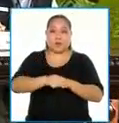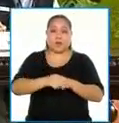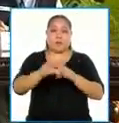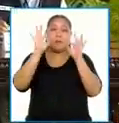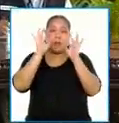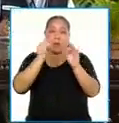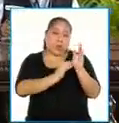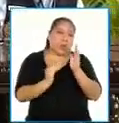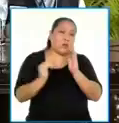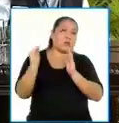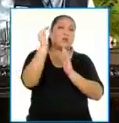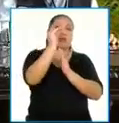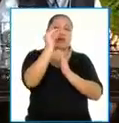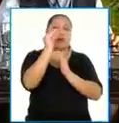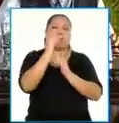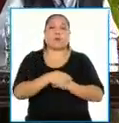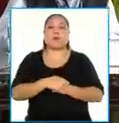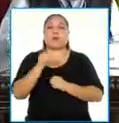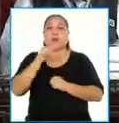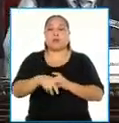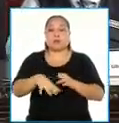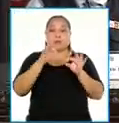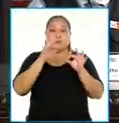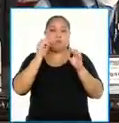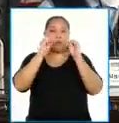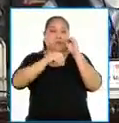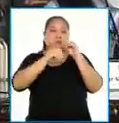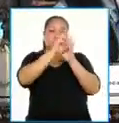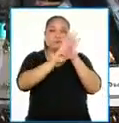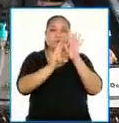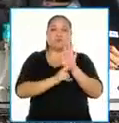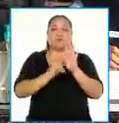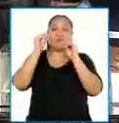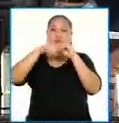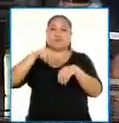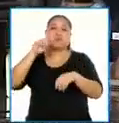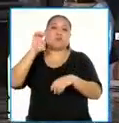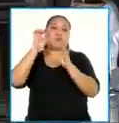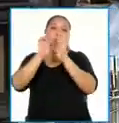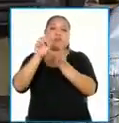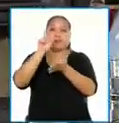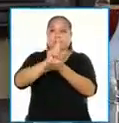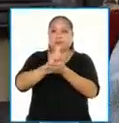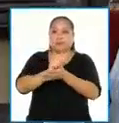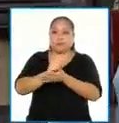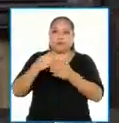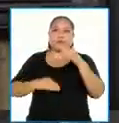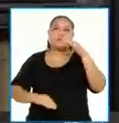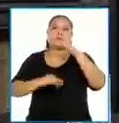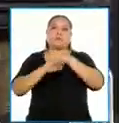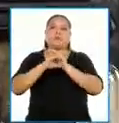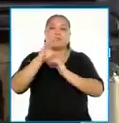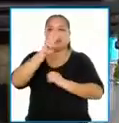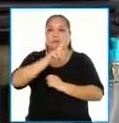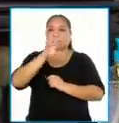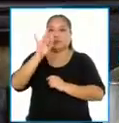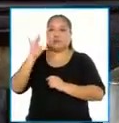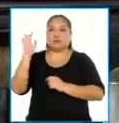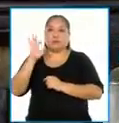riesgo extremo, las medidas que hemos venido aplicando, por ejemplo, en Lima, y que se van a aplicar hasta el 28